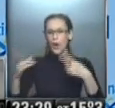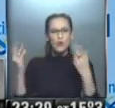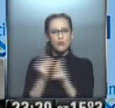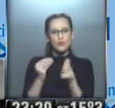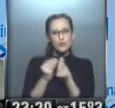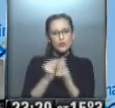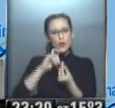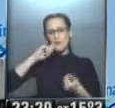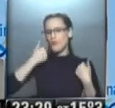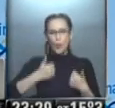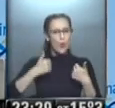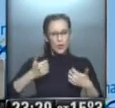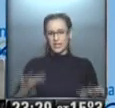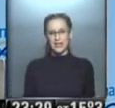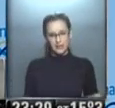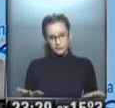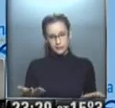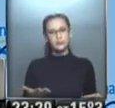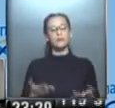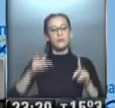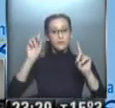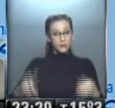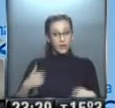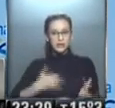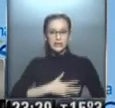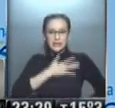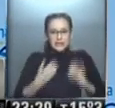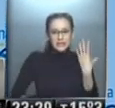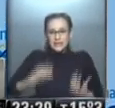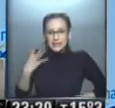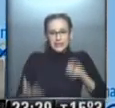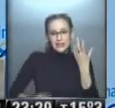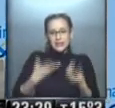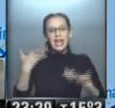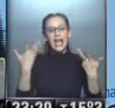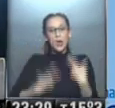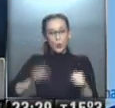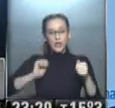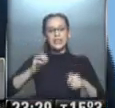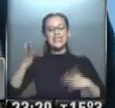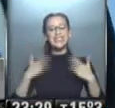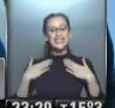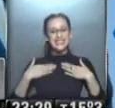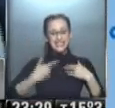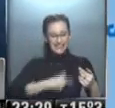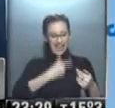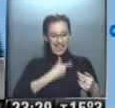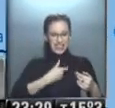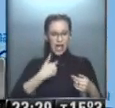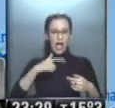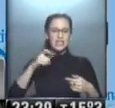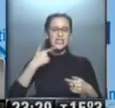bonita y que tiene tanto para dar. Y con ese espíritu concebimos una tarjeta Serviclub, que es el copiloto de aquel